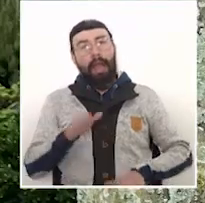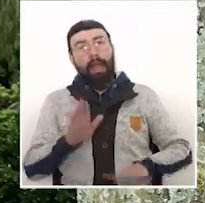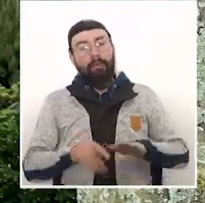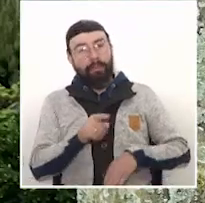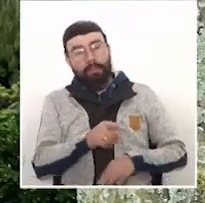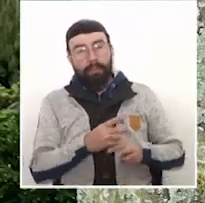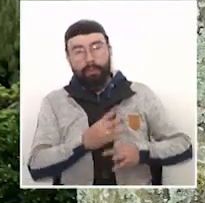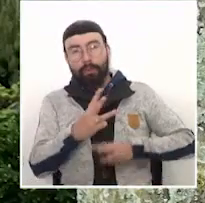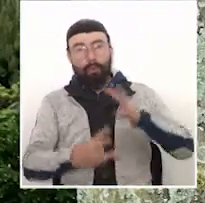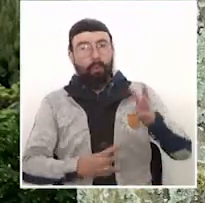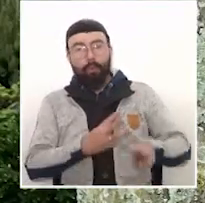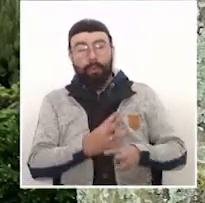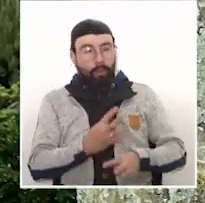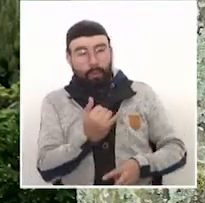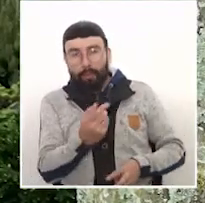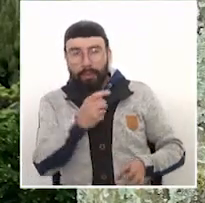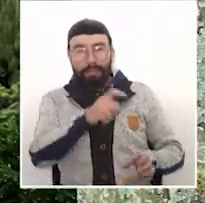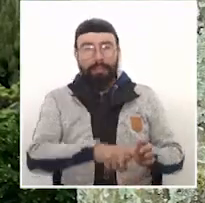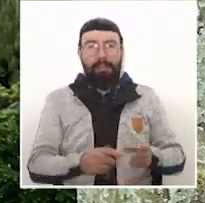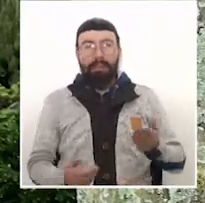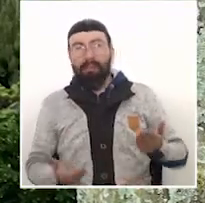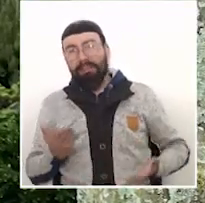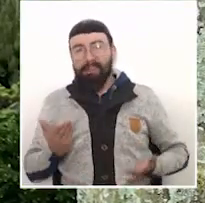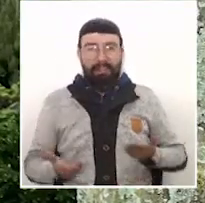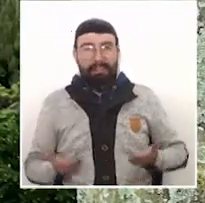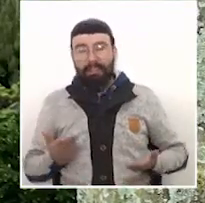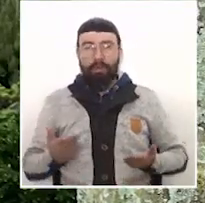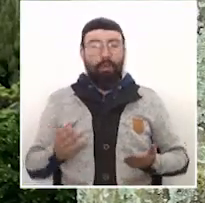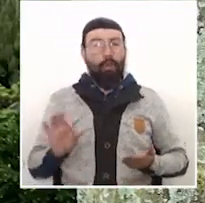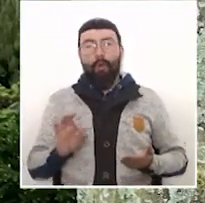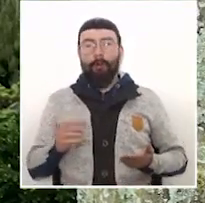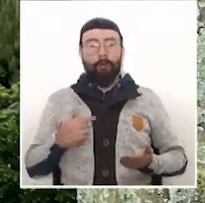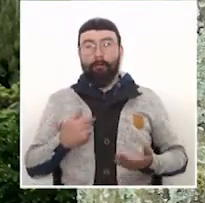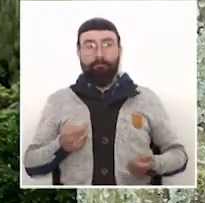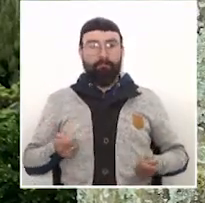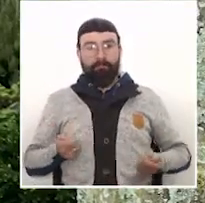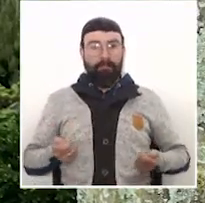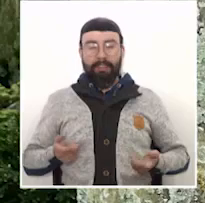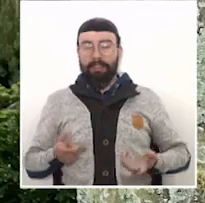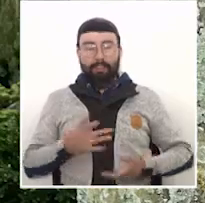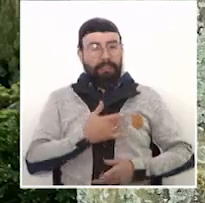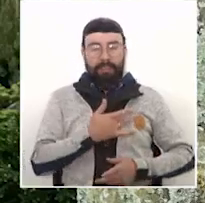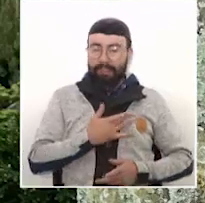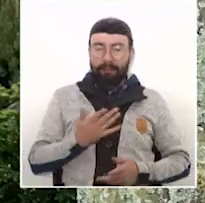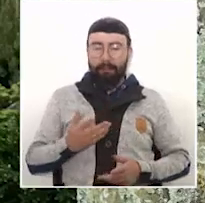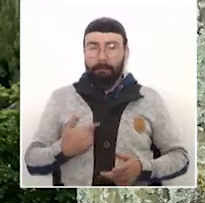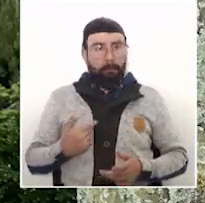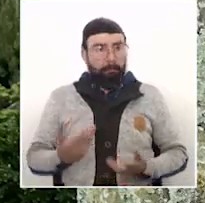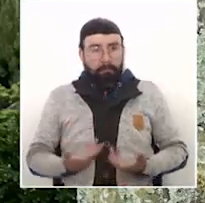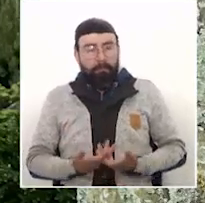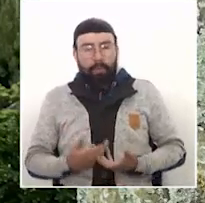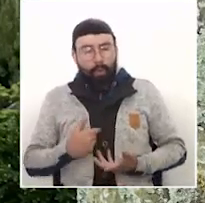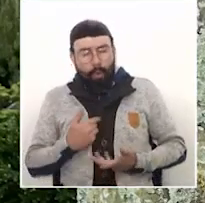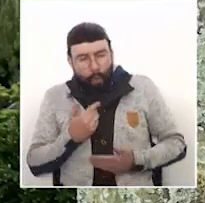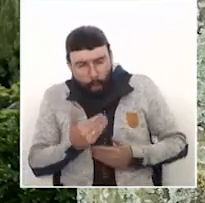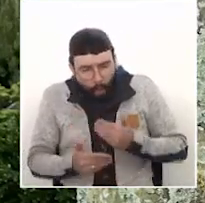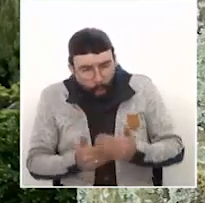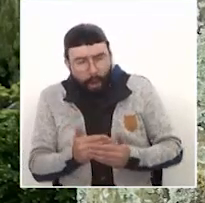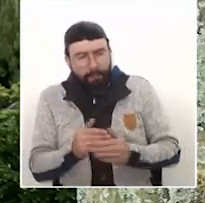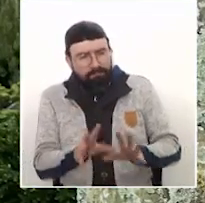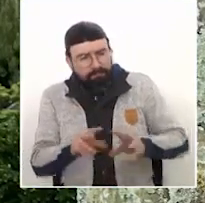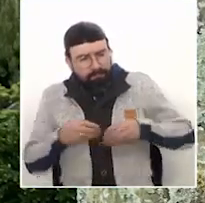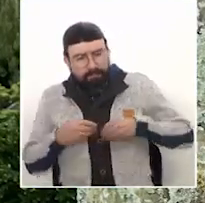en desequilibrio o sencillamente no lo sabemos sentir, no lo sabemos procesar y nos